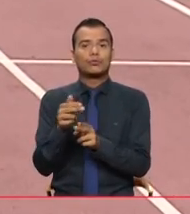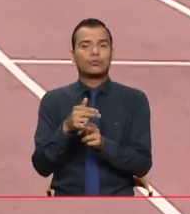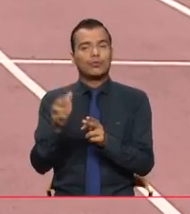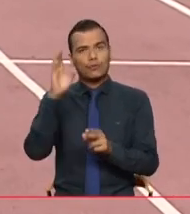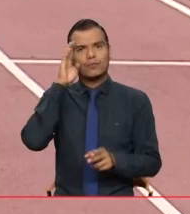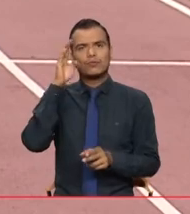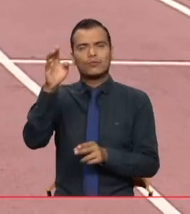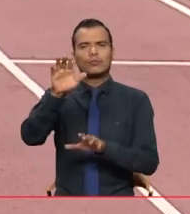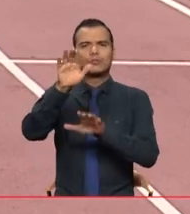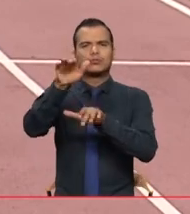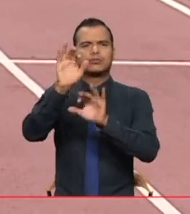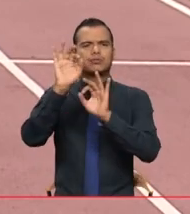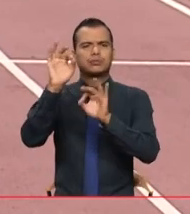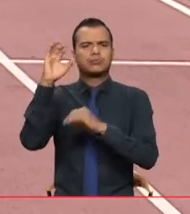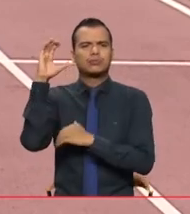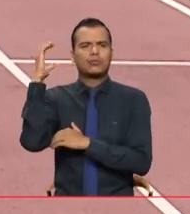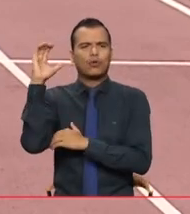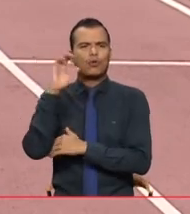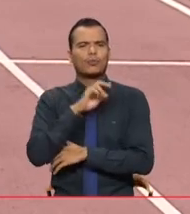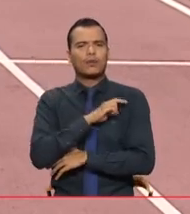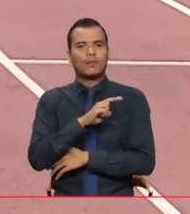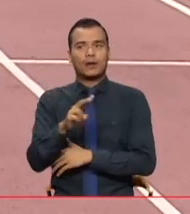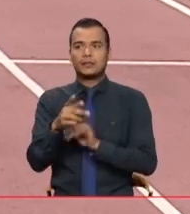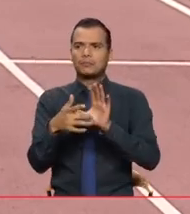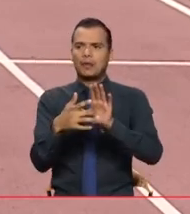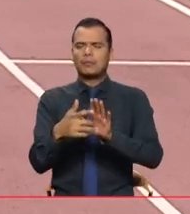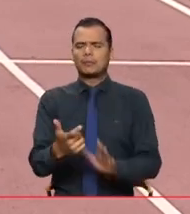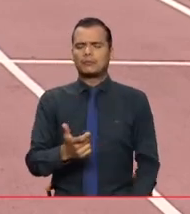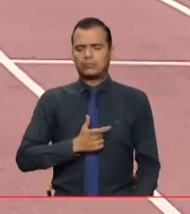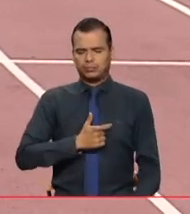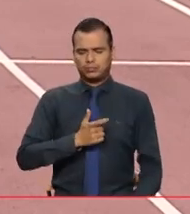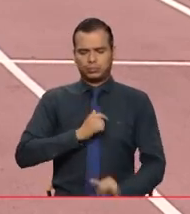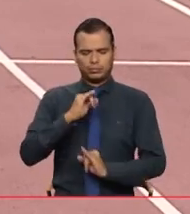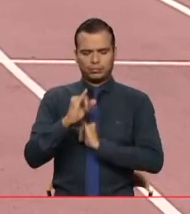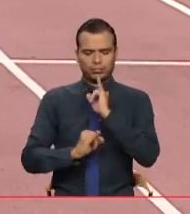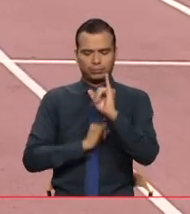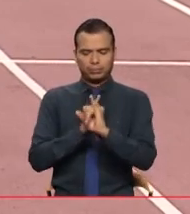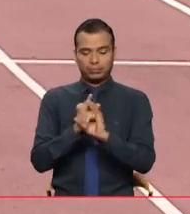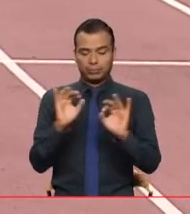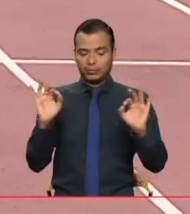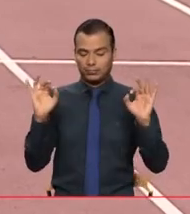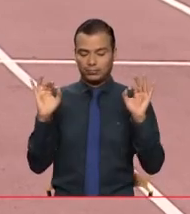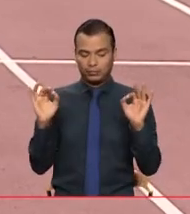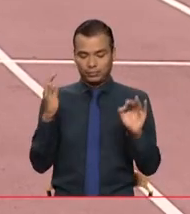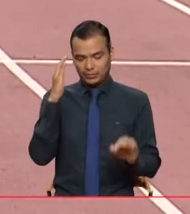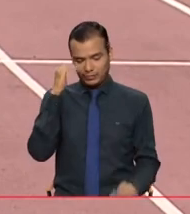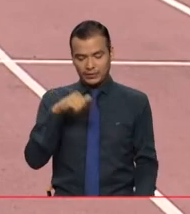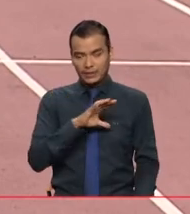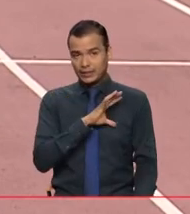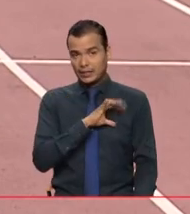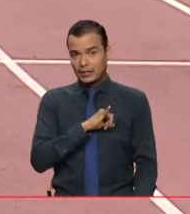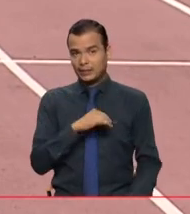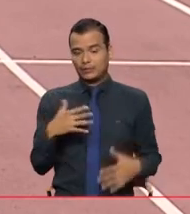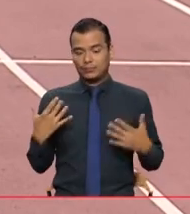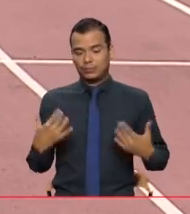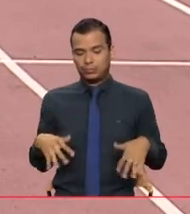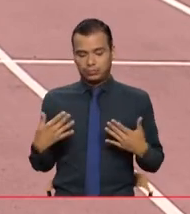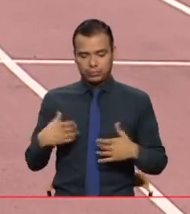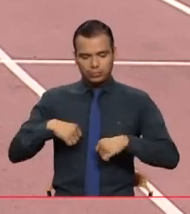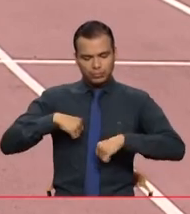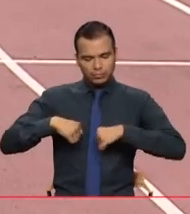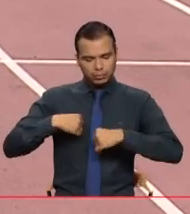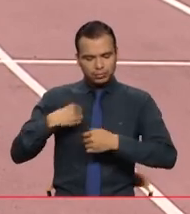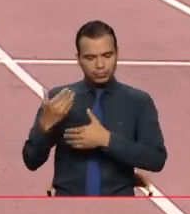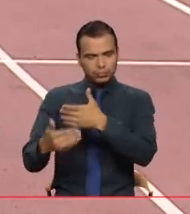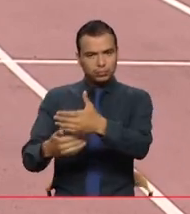futuro y nos traerán grandes éxitos a nivel internacional representando a la Selección Colombia, porque aquí en Cali se está dando ese primer paso a través